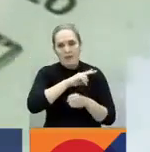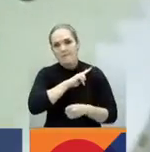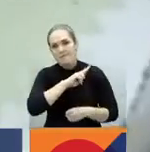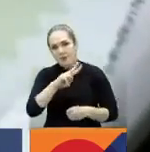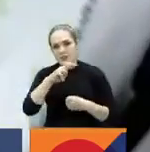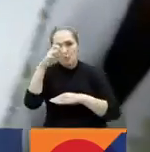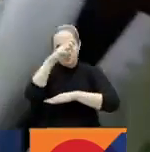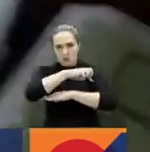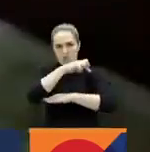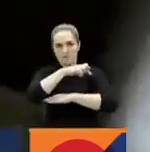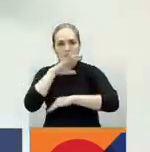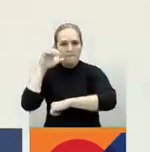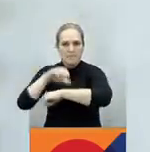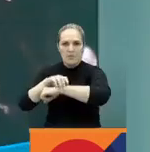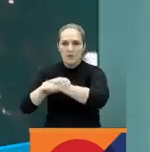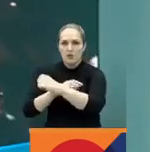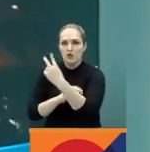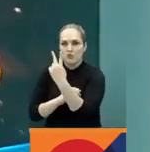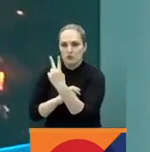Putumayo.